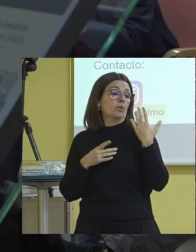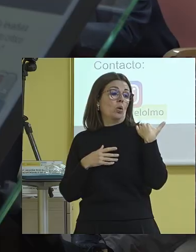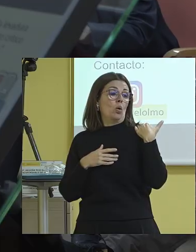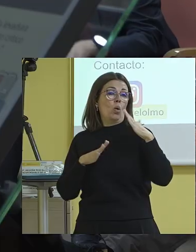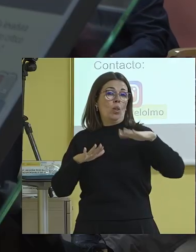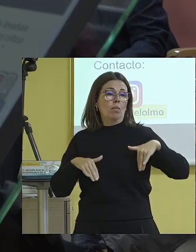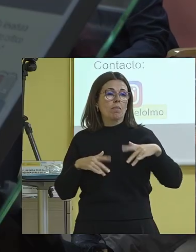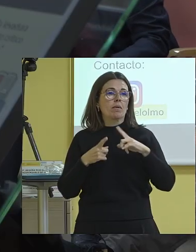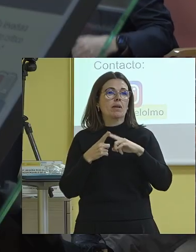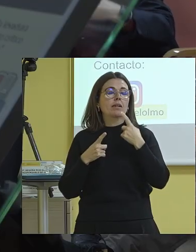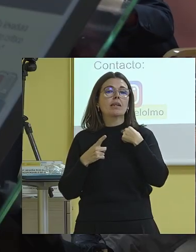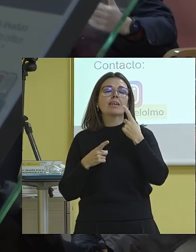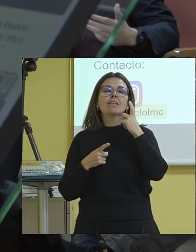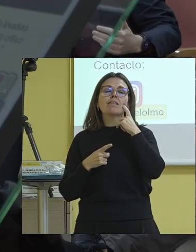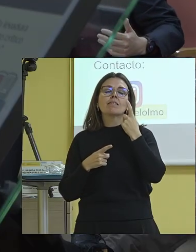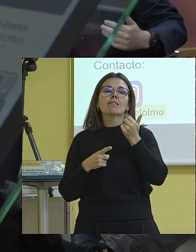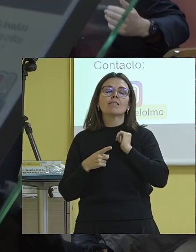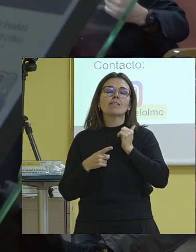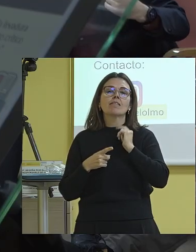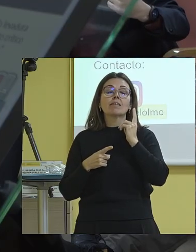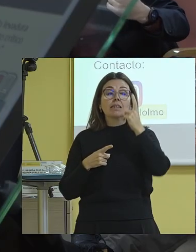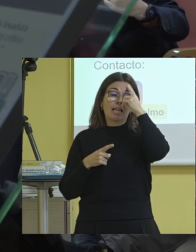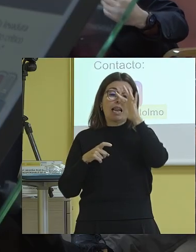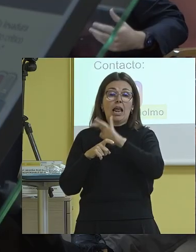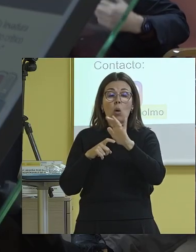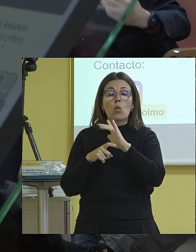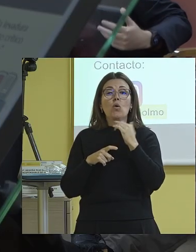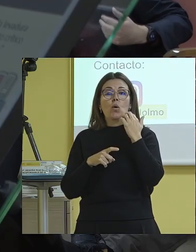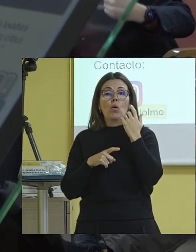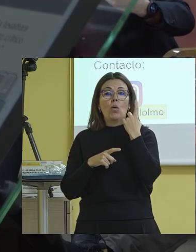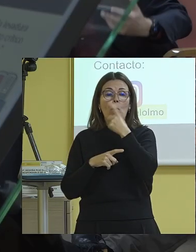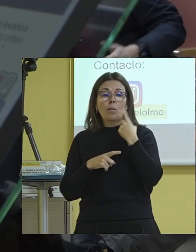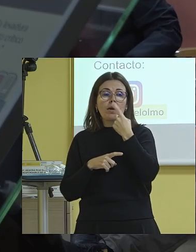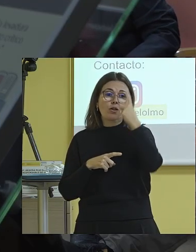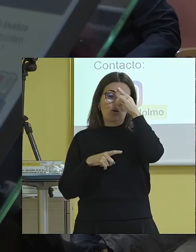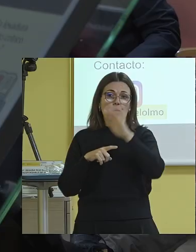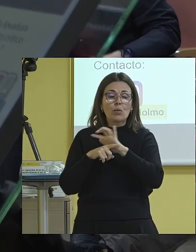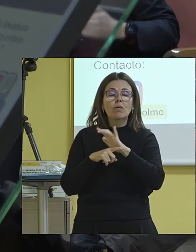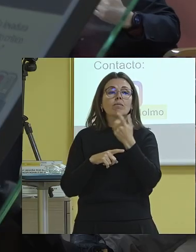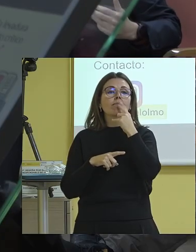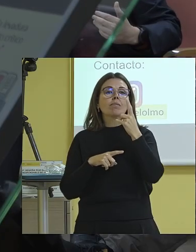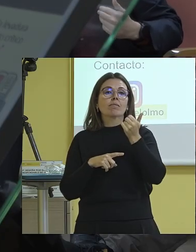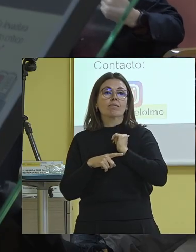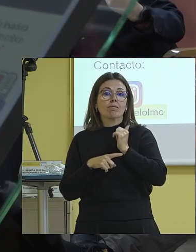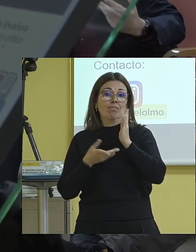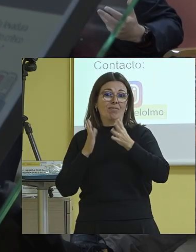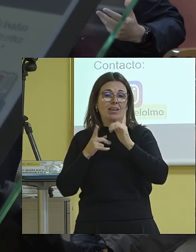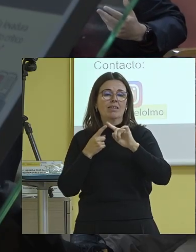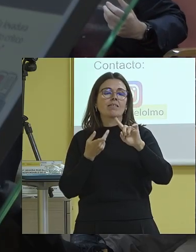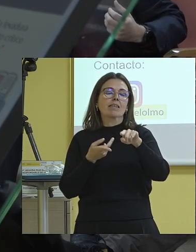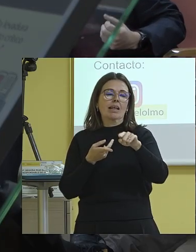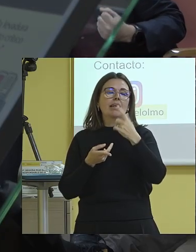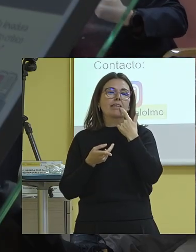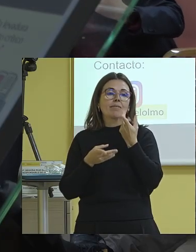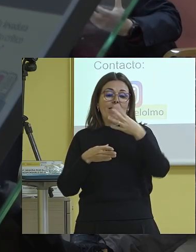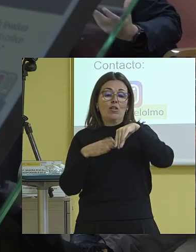se infiltran los neuromitos y las psicoterapias están infiltrando en cursos en las universidades. Y además son cursos que tienen demanda, que es lo